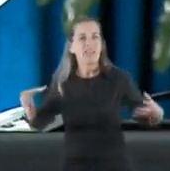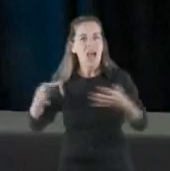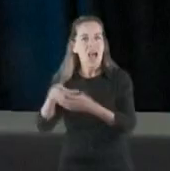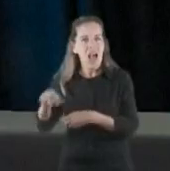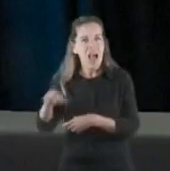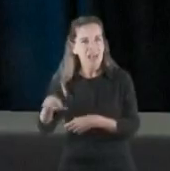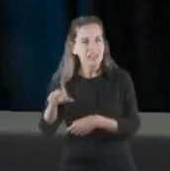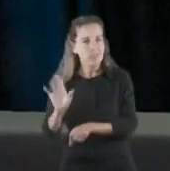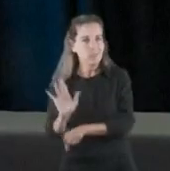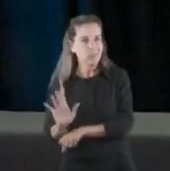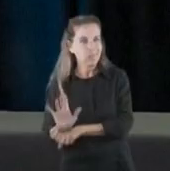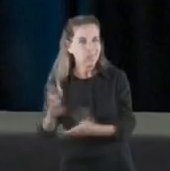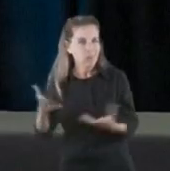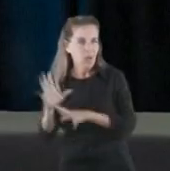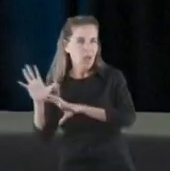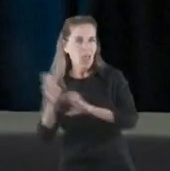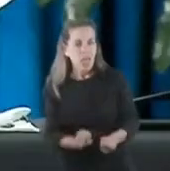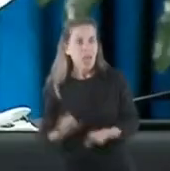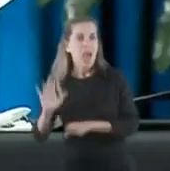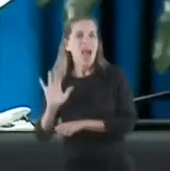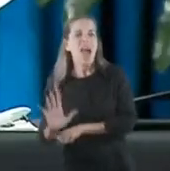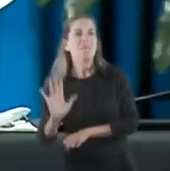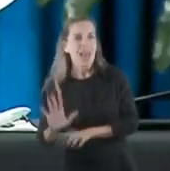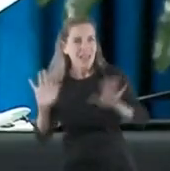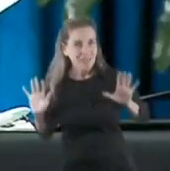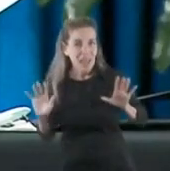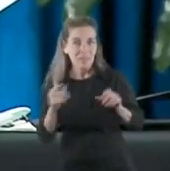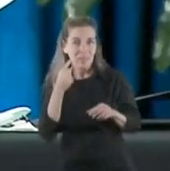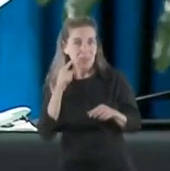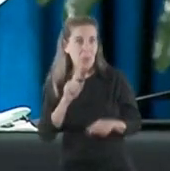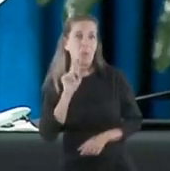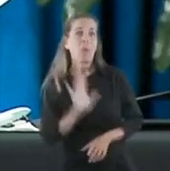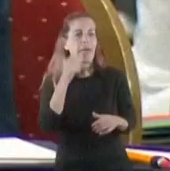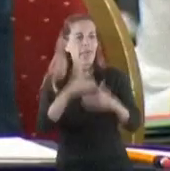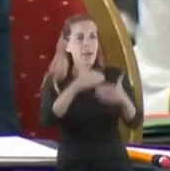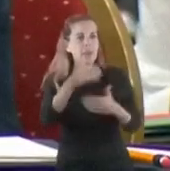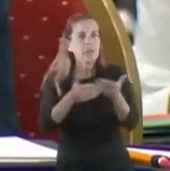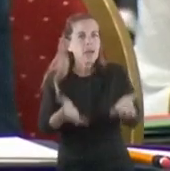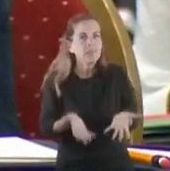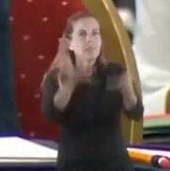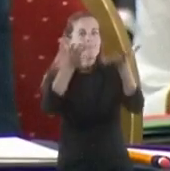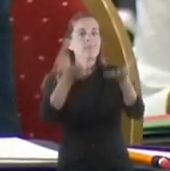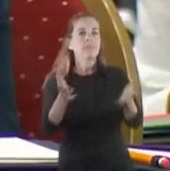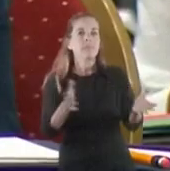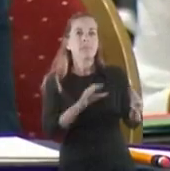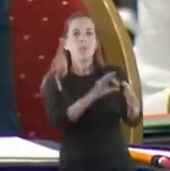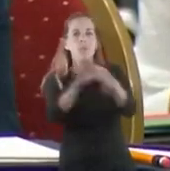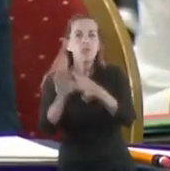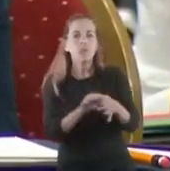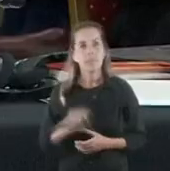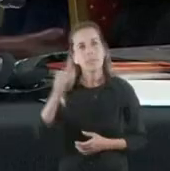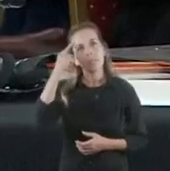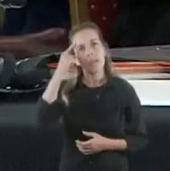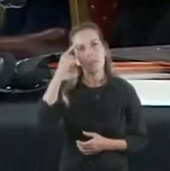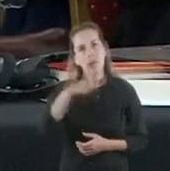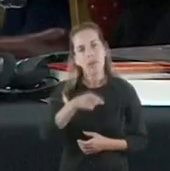recalcitrante y fascista ponga en riesgo la institucionalidad de nuestros pueblos Fernández pidió además